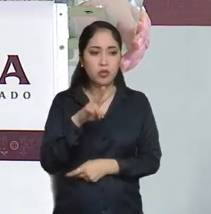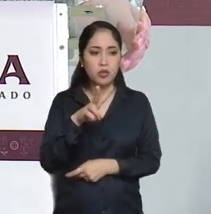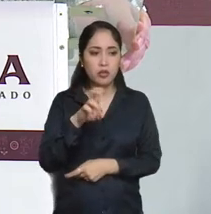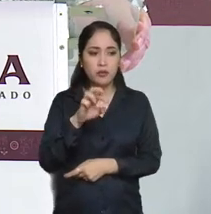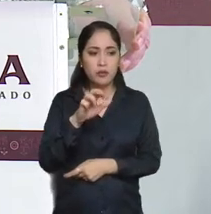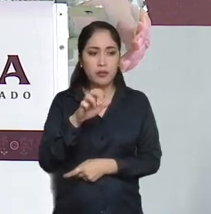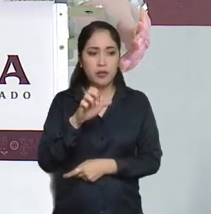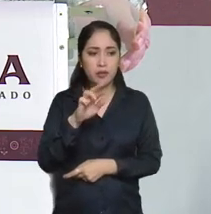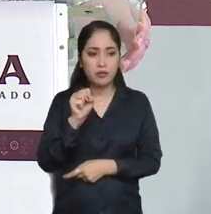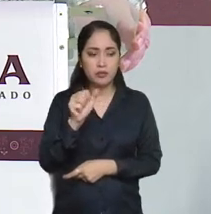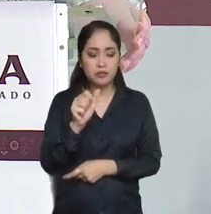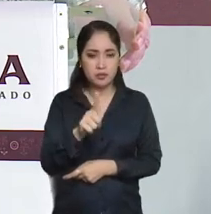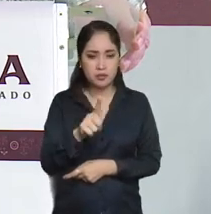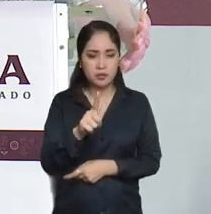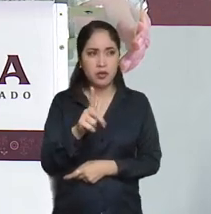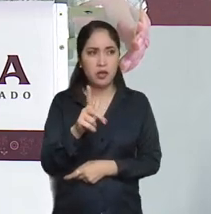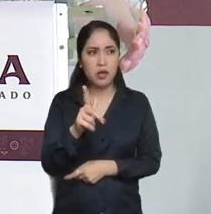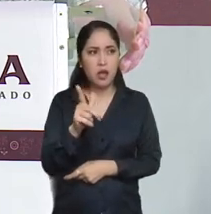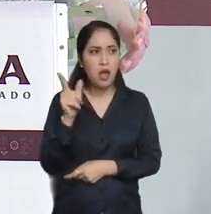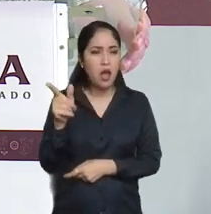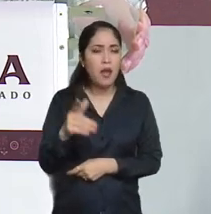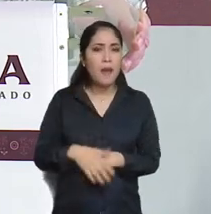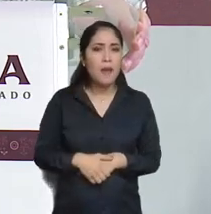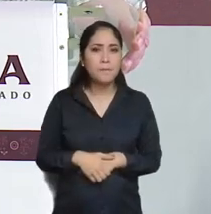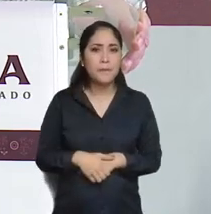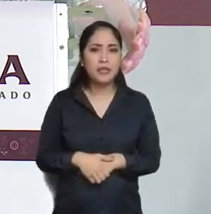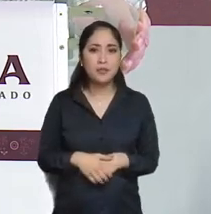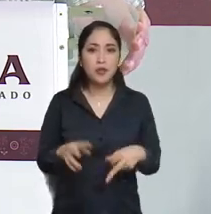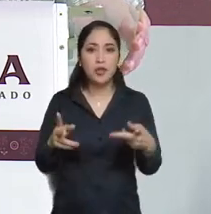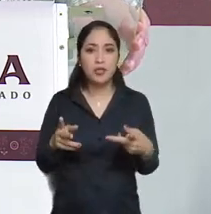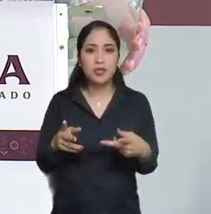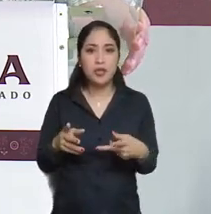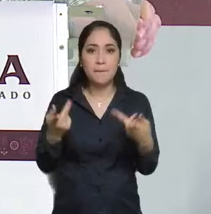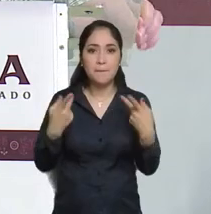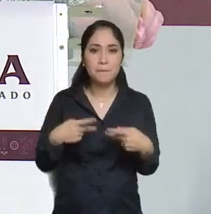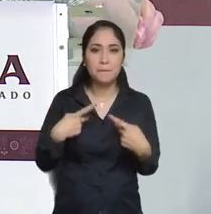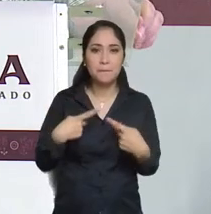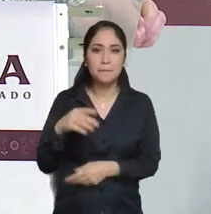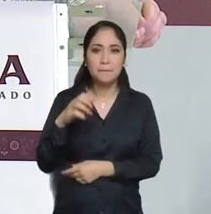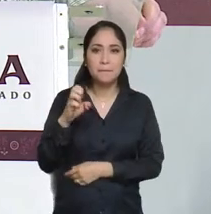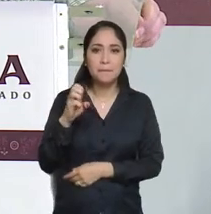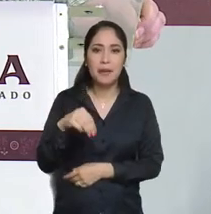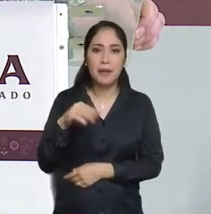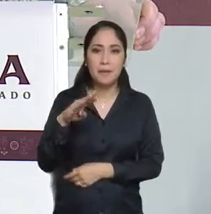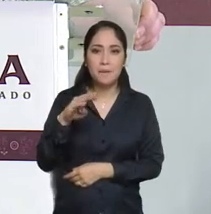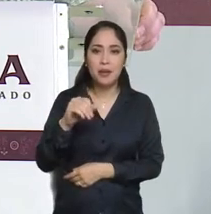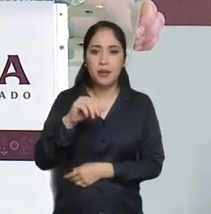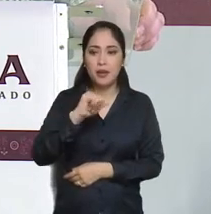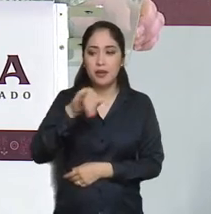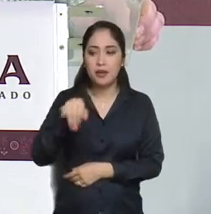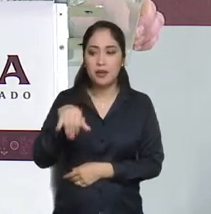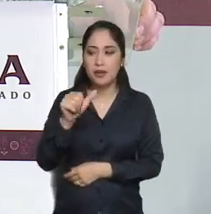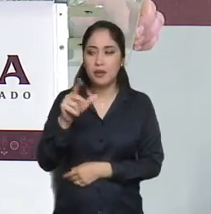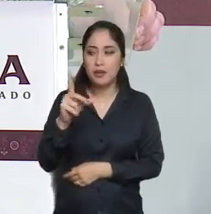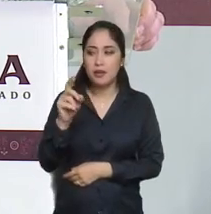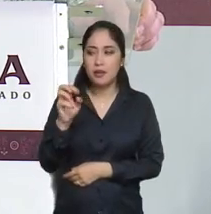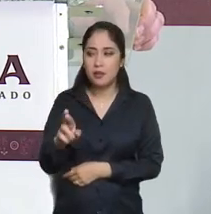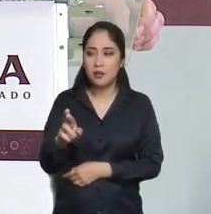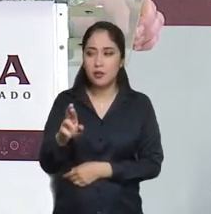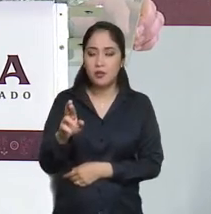Hoy habló conmigo el embajador. Me dice que en realidad lo que ocurrió fue